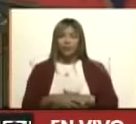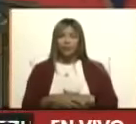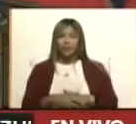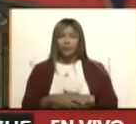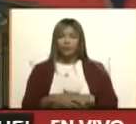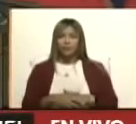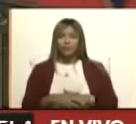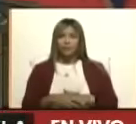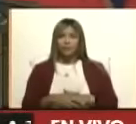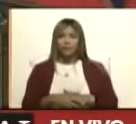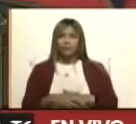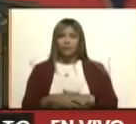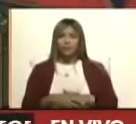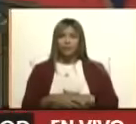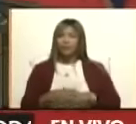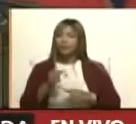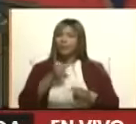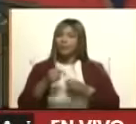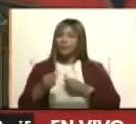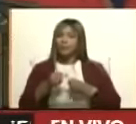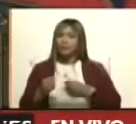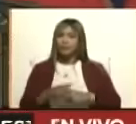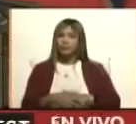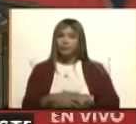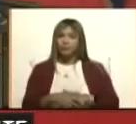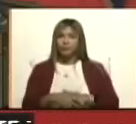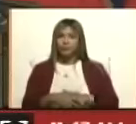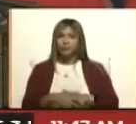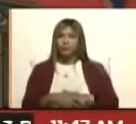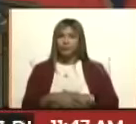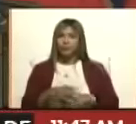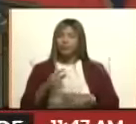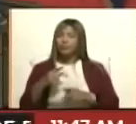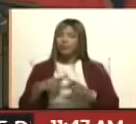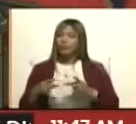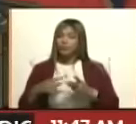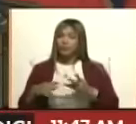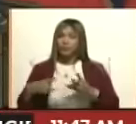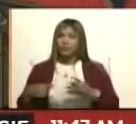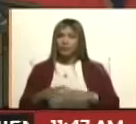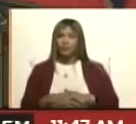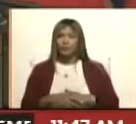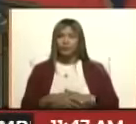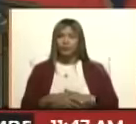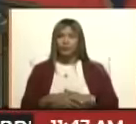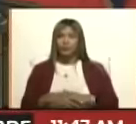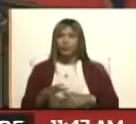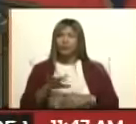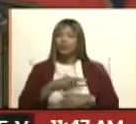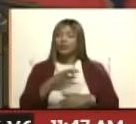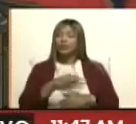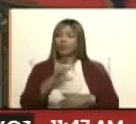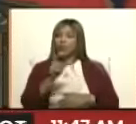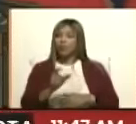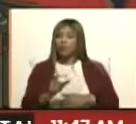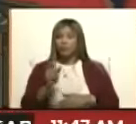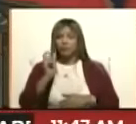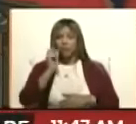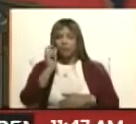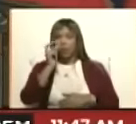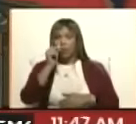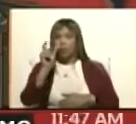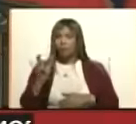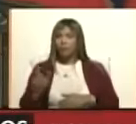Bolivariana, medios de comunicación, periodistas, señoras, señores,